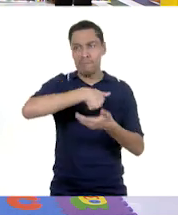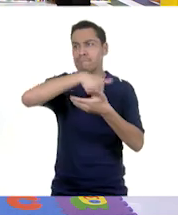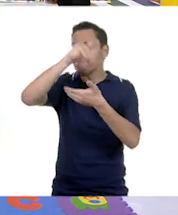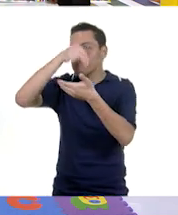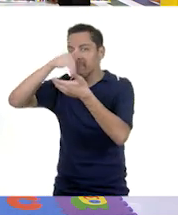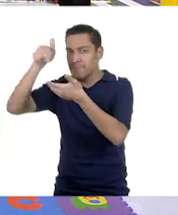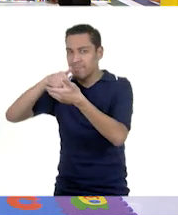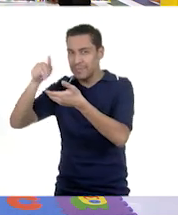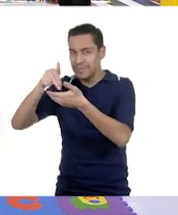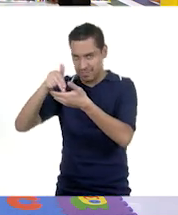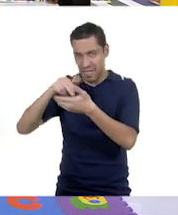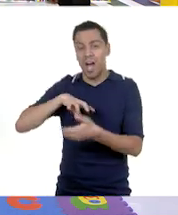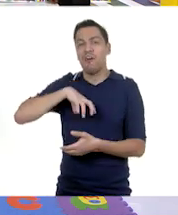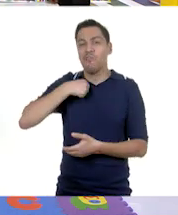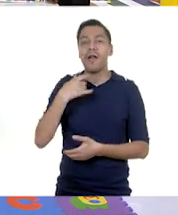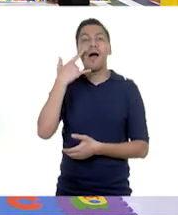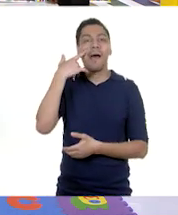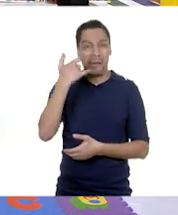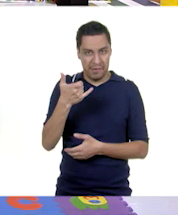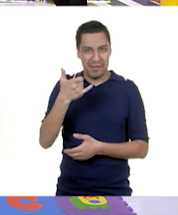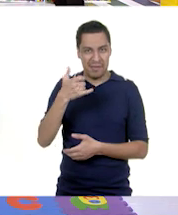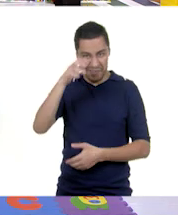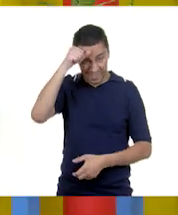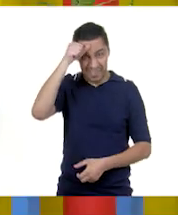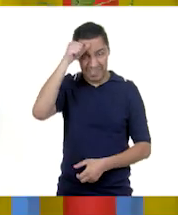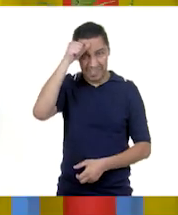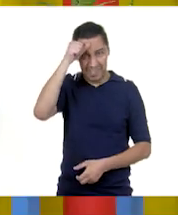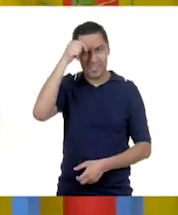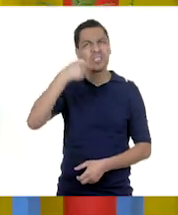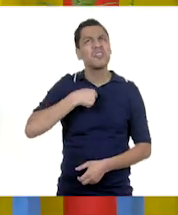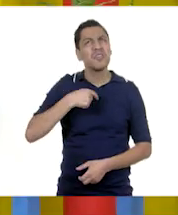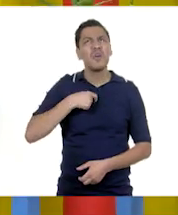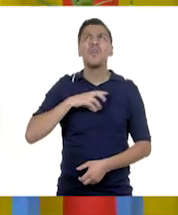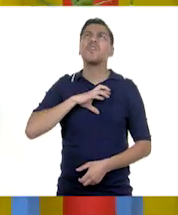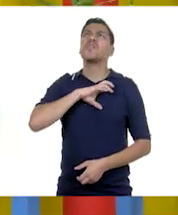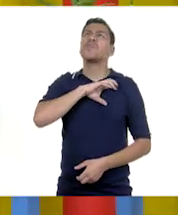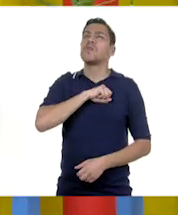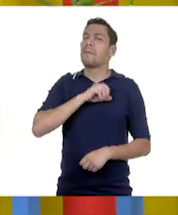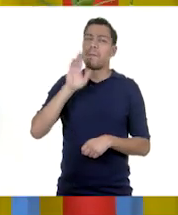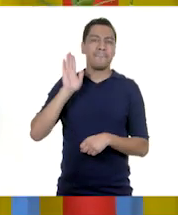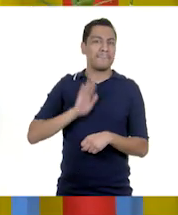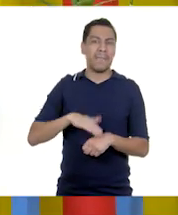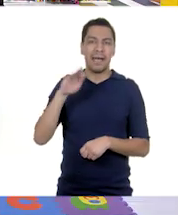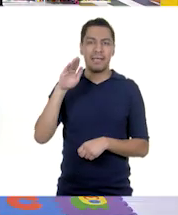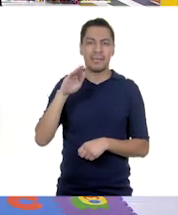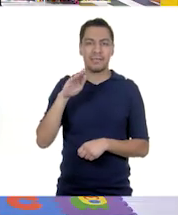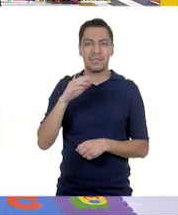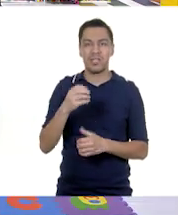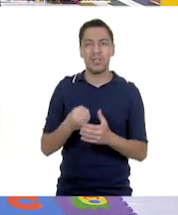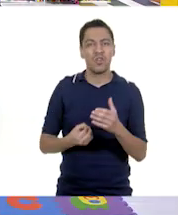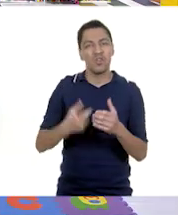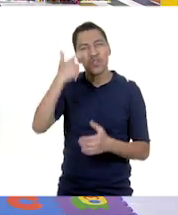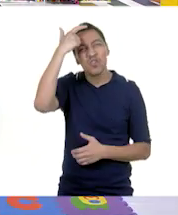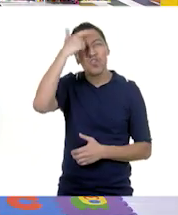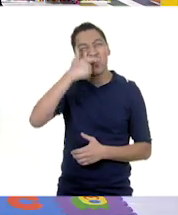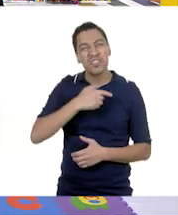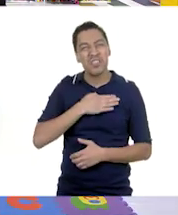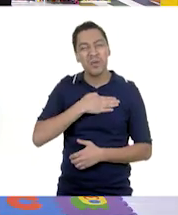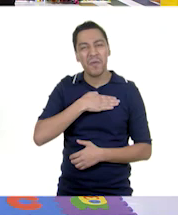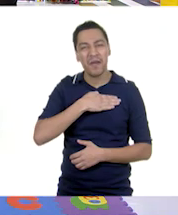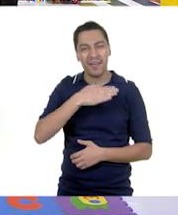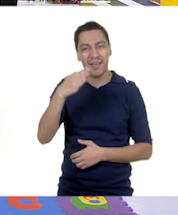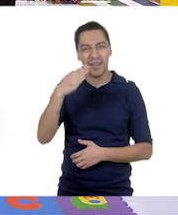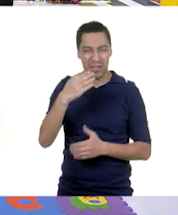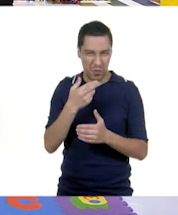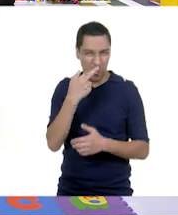pero el esfuerzo, desde luego que lo haré. A mí, ¿sabes cuál me gusta mucho? ¿Cuál? La Nochebuena, que es la que tenemos es aquí abajo. Es muy